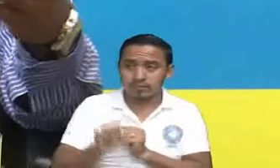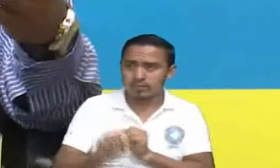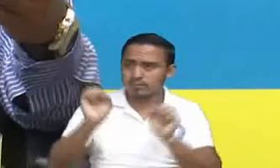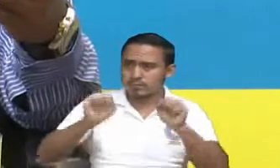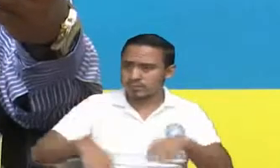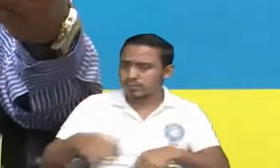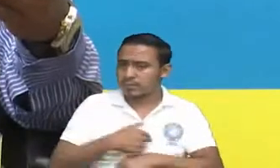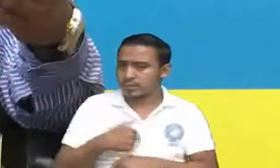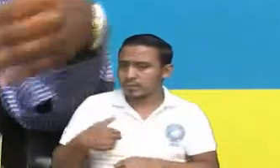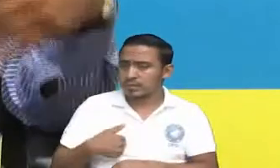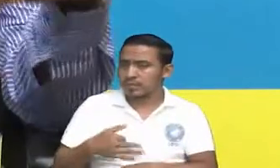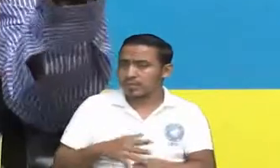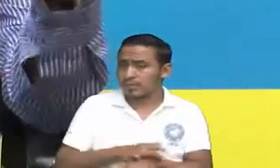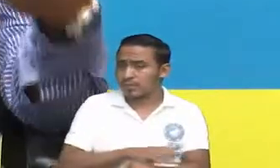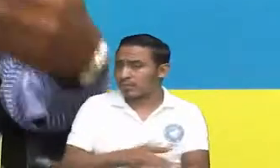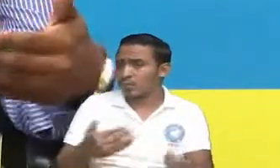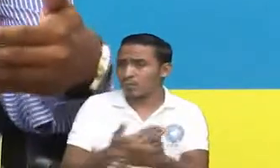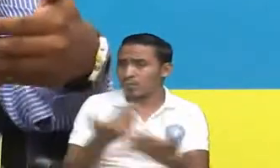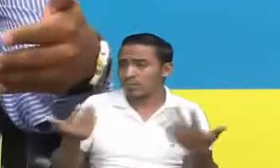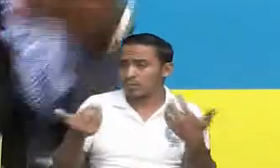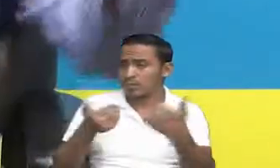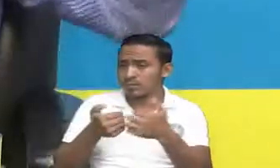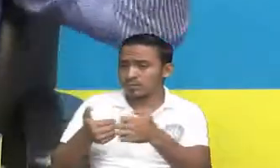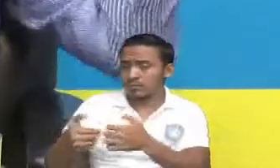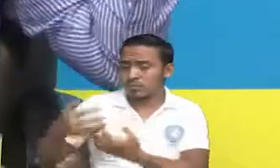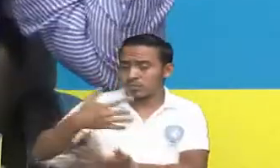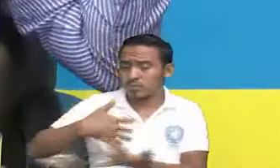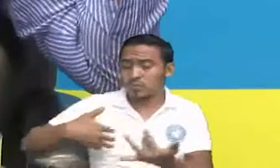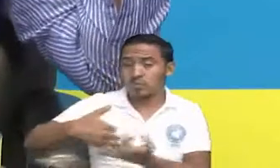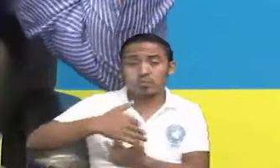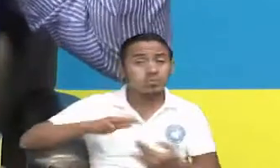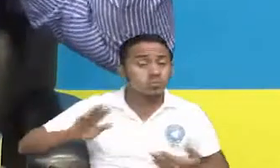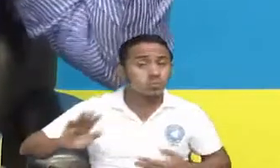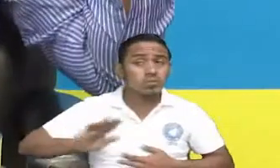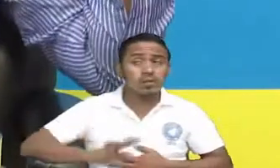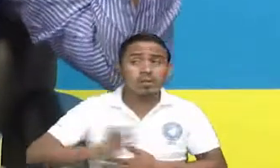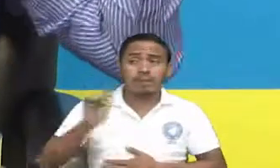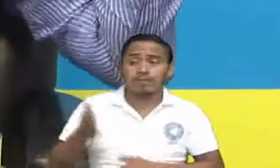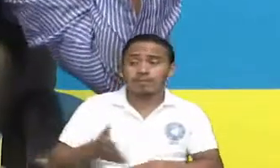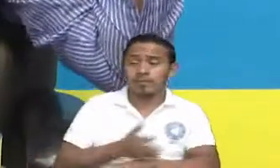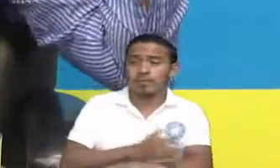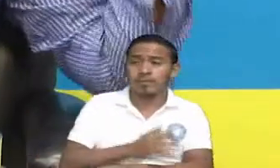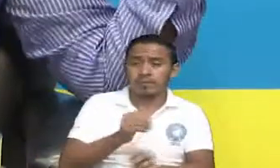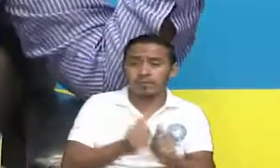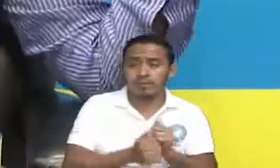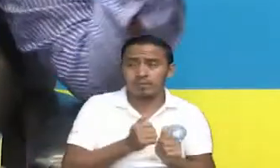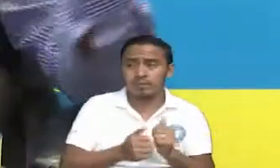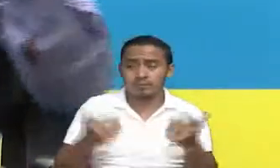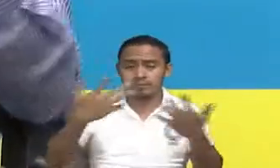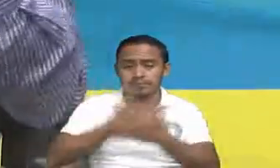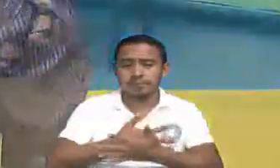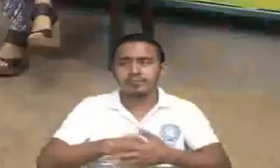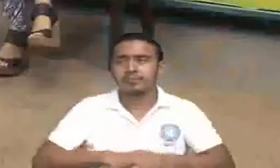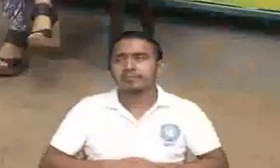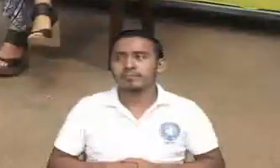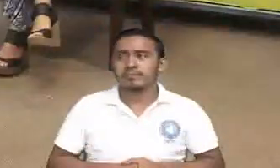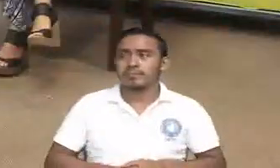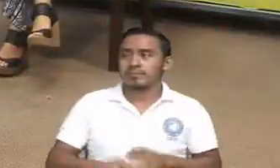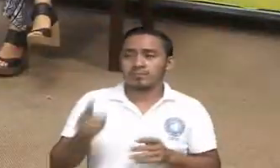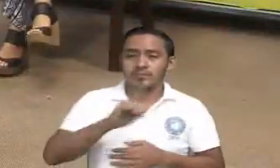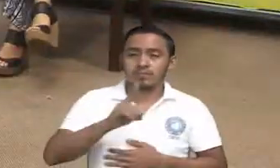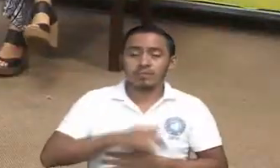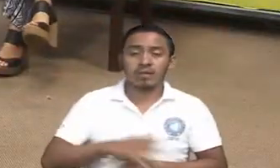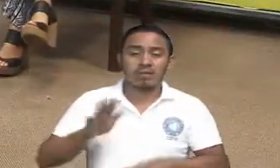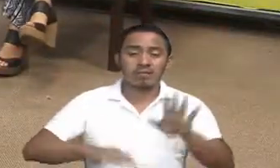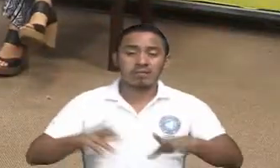así, por ejemplo, las nuevas relaciones viniendo ya de un antecedente de una relación frustrada? Es todo lo contrario, a veces,